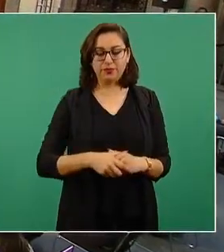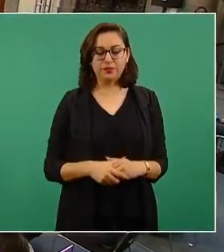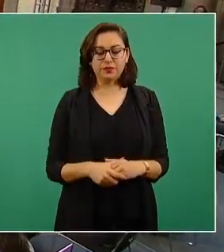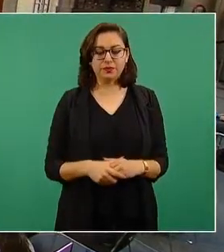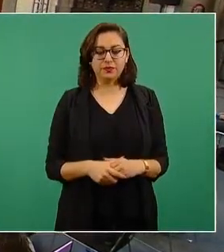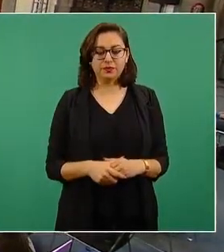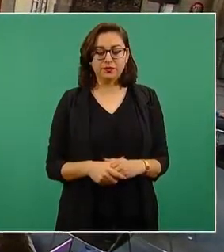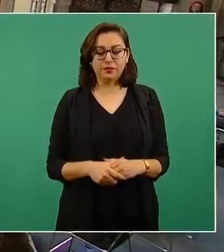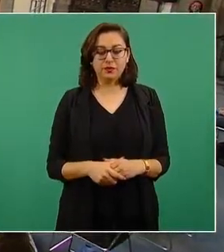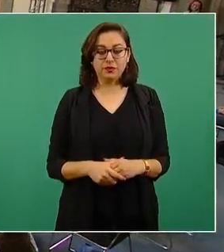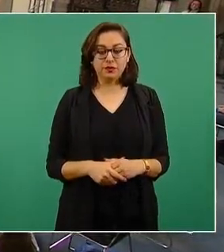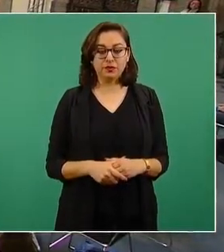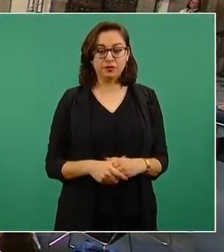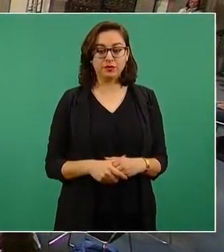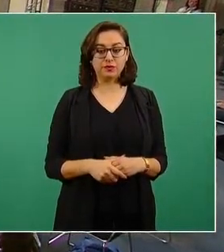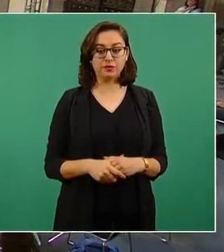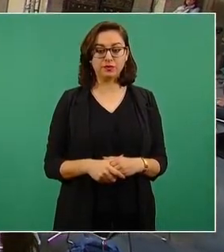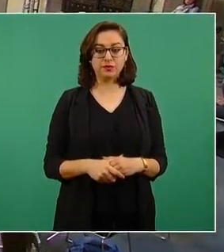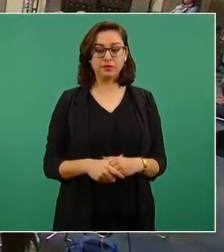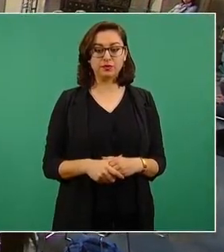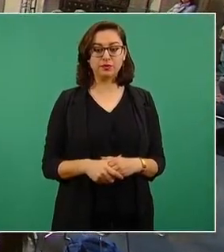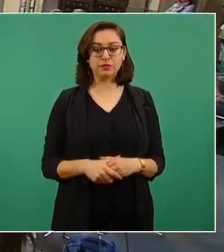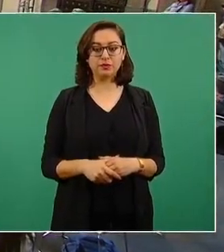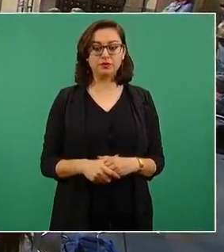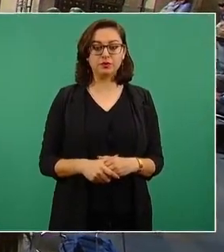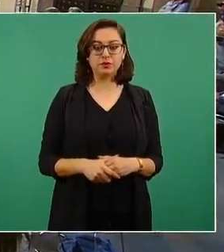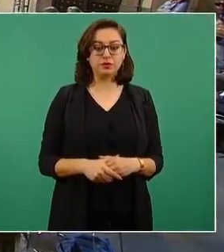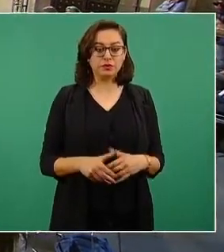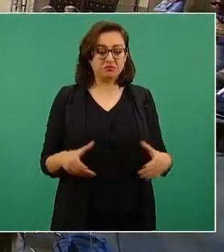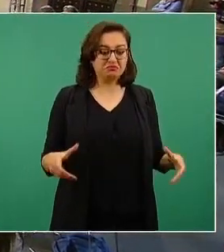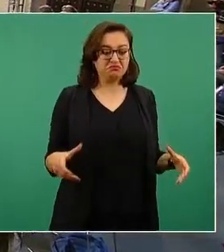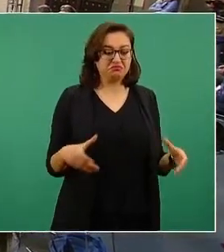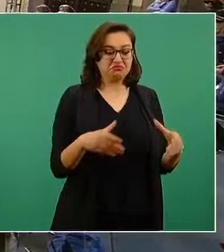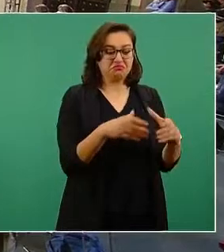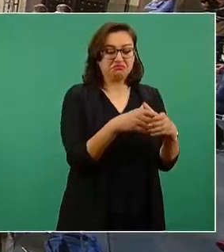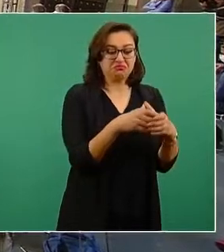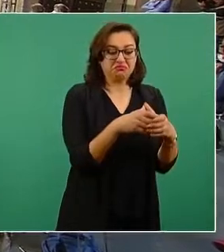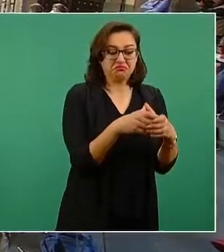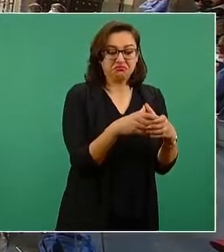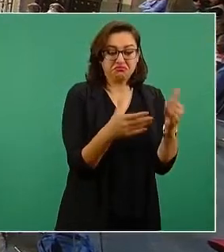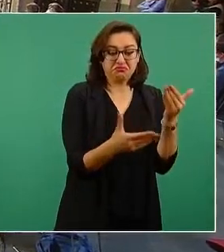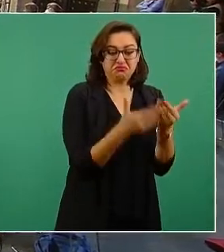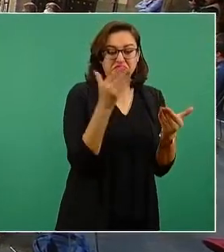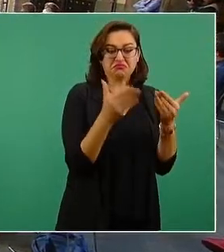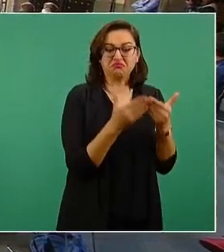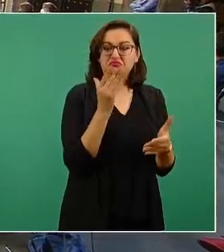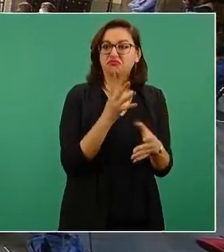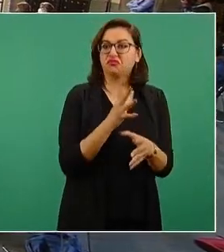Una minoría, en el caso de nuestro país, se apropió de todo,